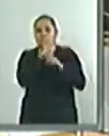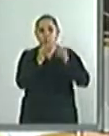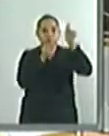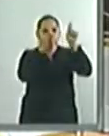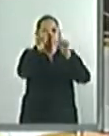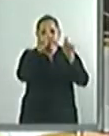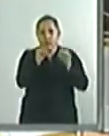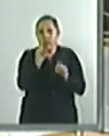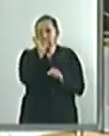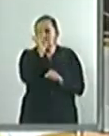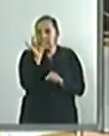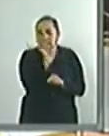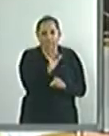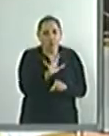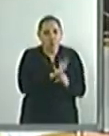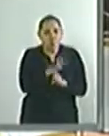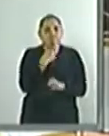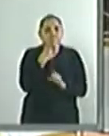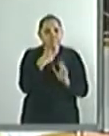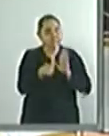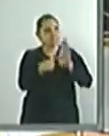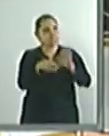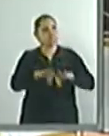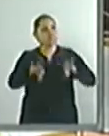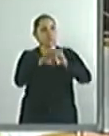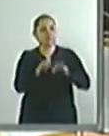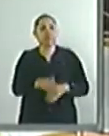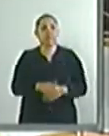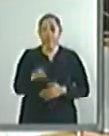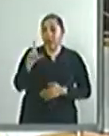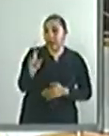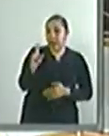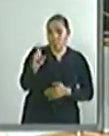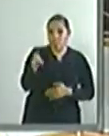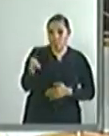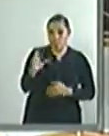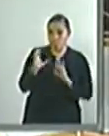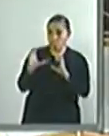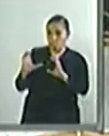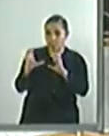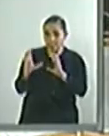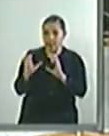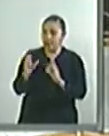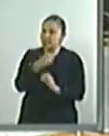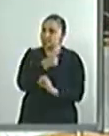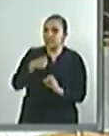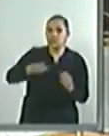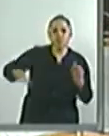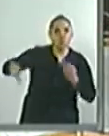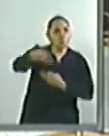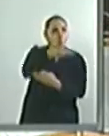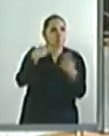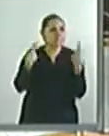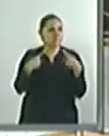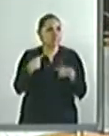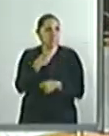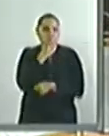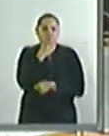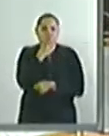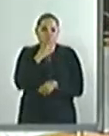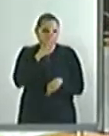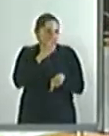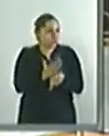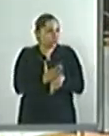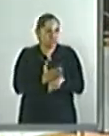es una responsabilidad compartida que tenemos todos por eso promover